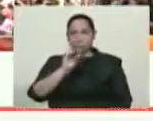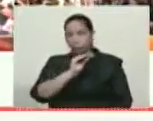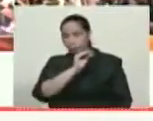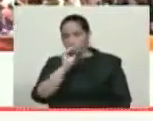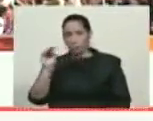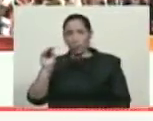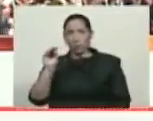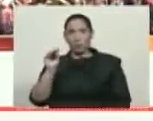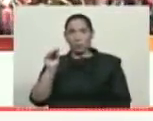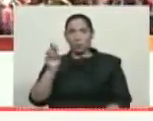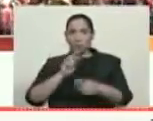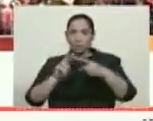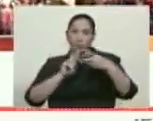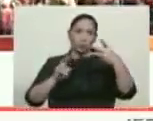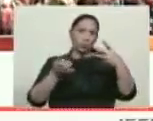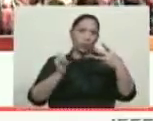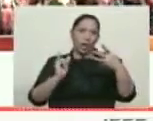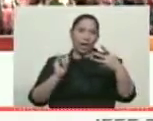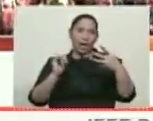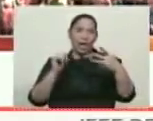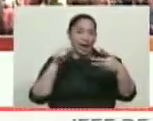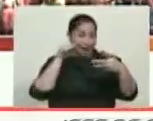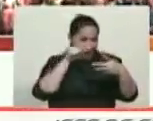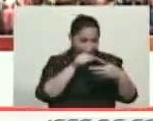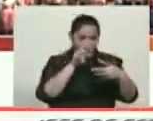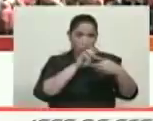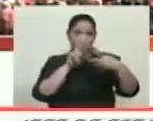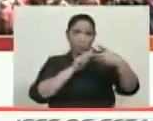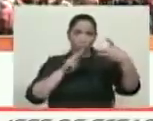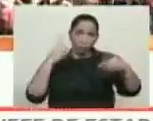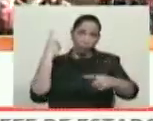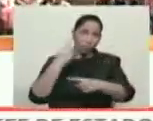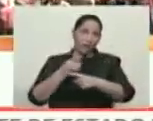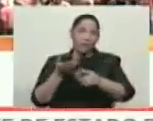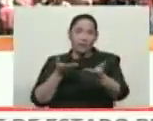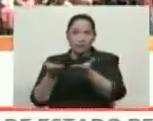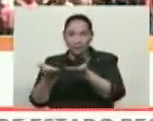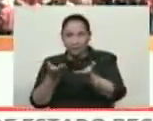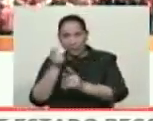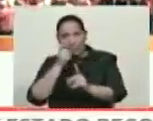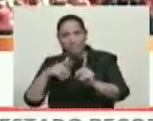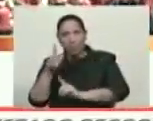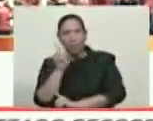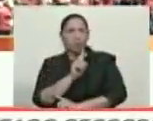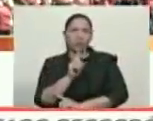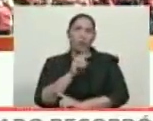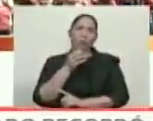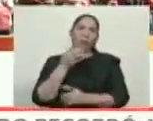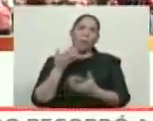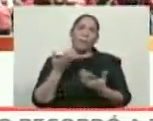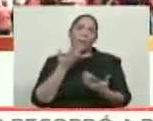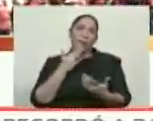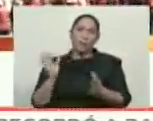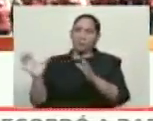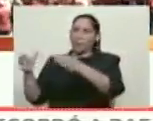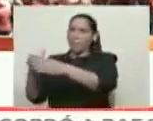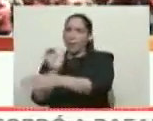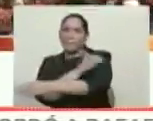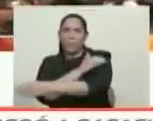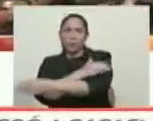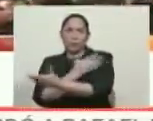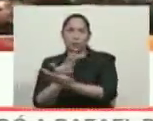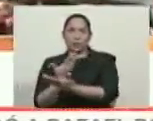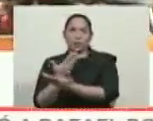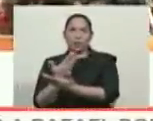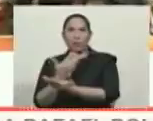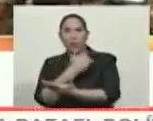con recursos. Pero esos recursos deben ser para el servicio del pueblo, no para esta clase, esta derecha extremista